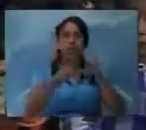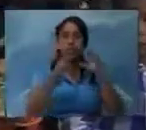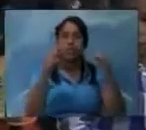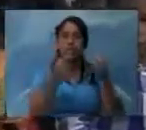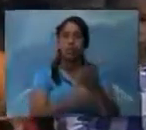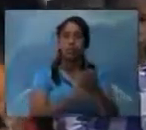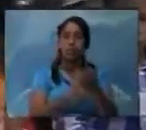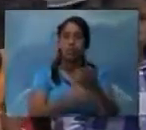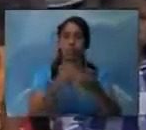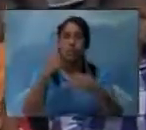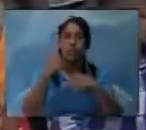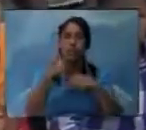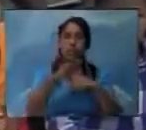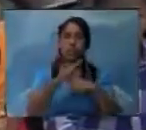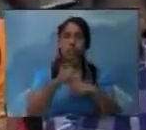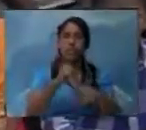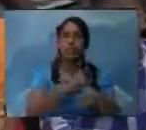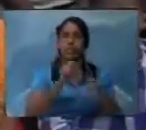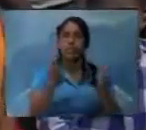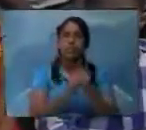Adelante, pastor. Y vino con Juana.